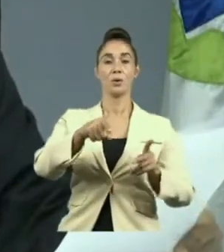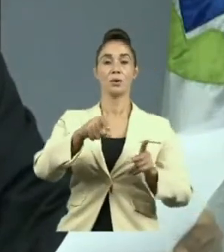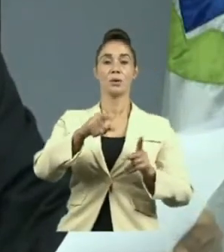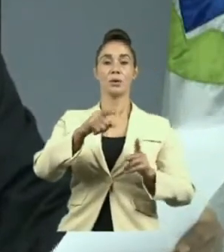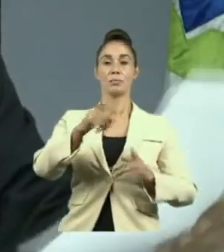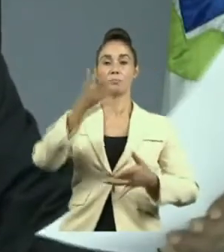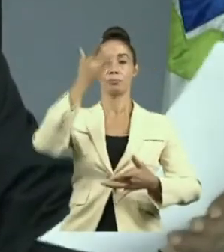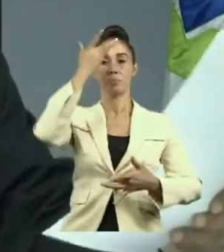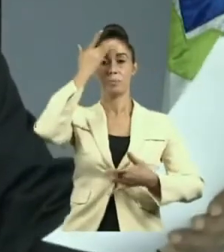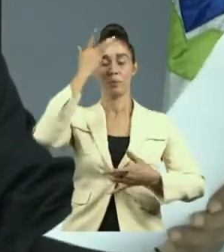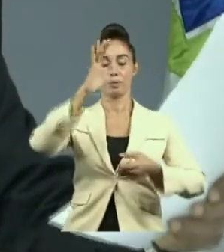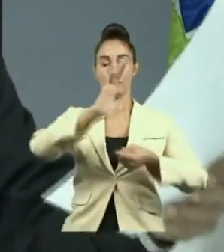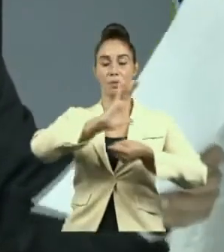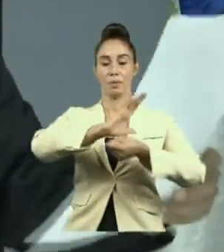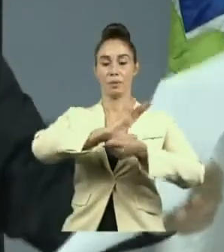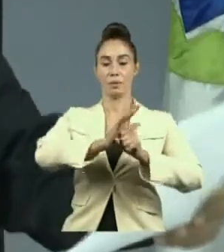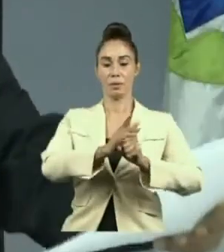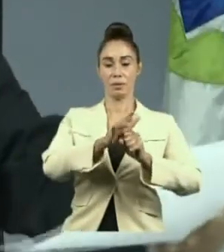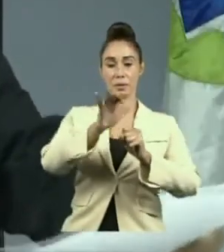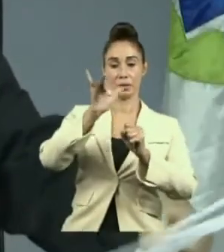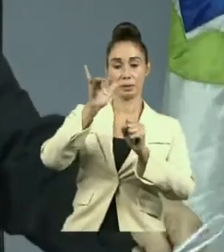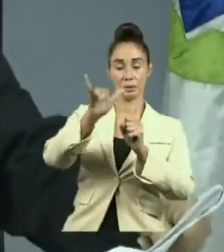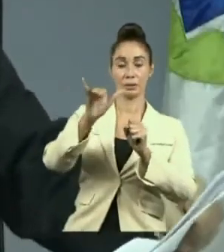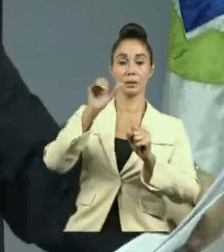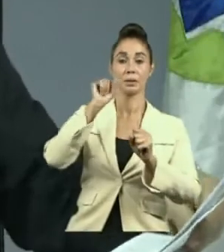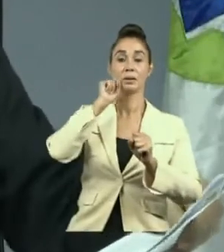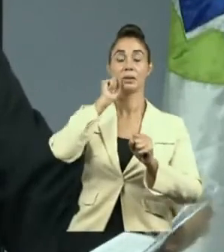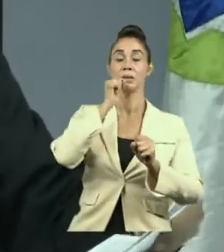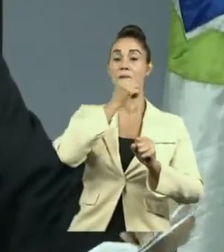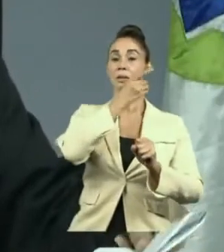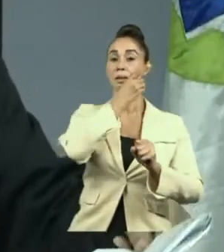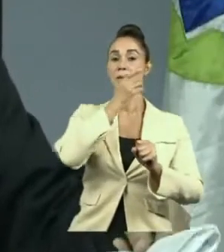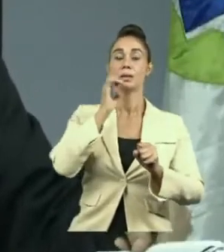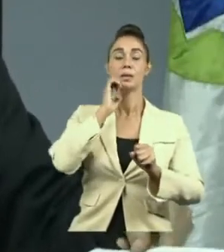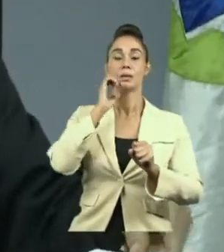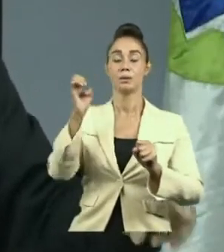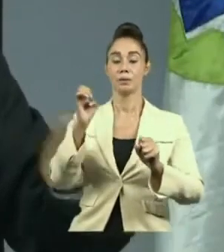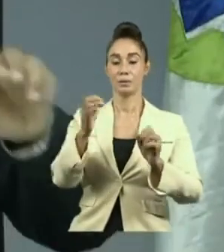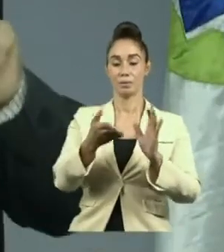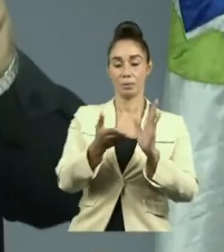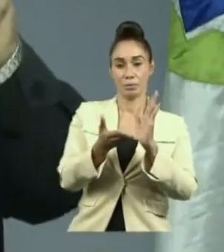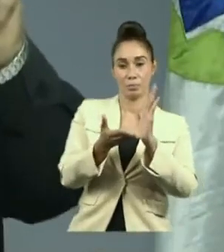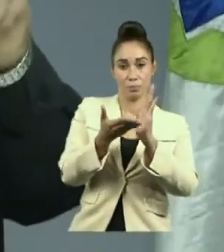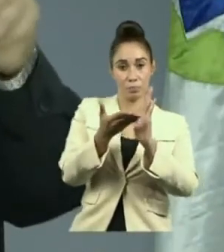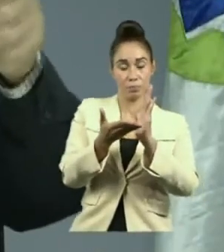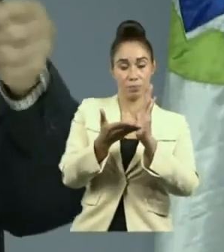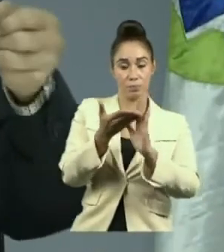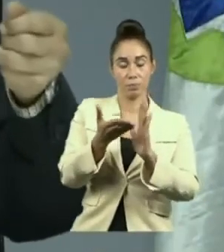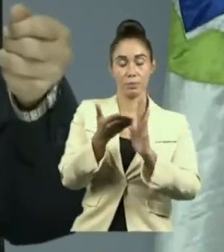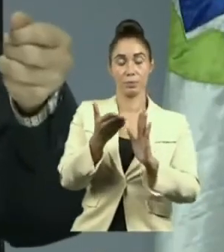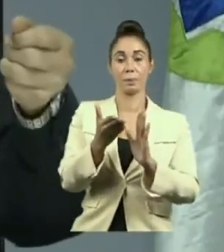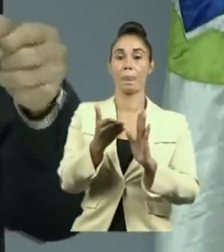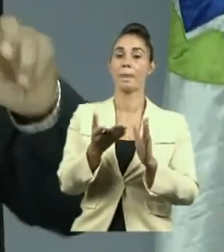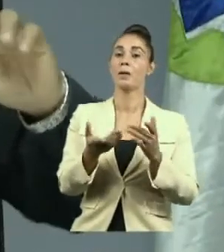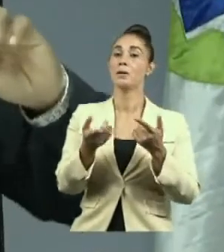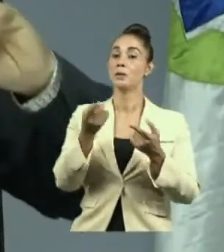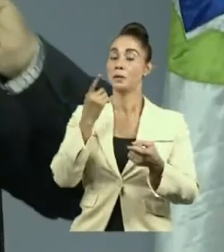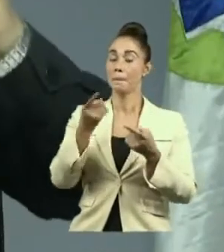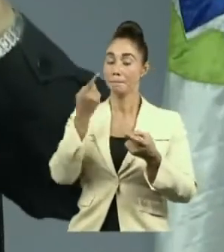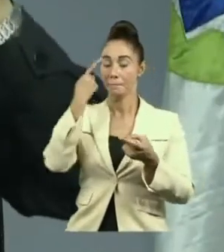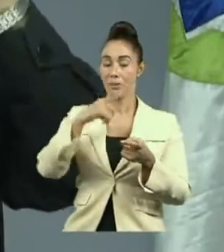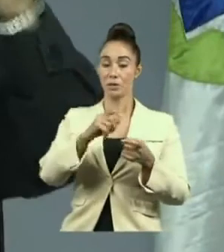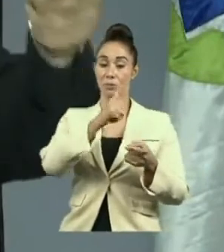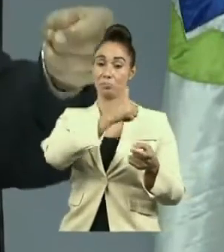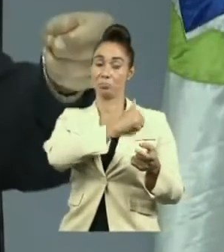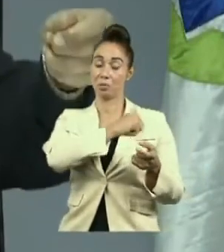en esa provincia que va oxidando en la medida en que las autoridades aprietan